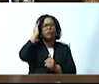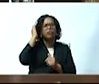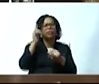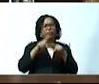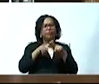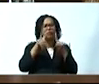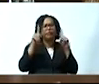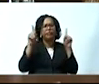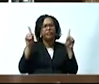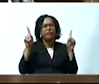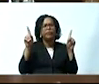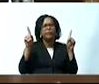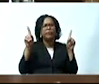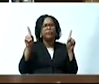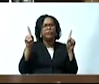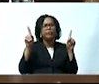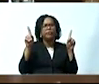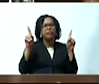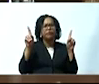Pero,